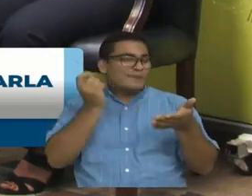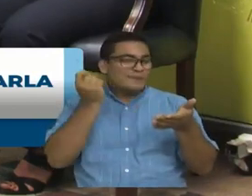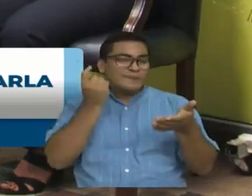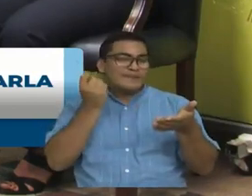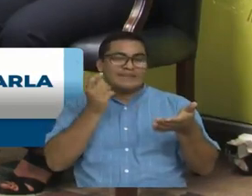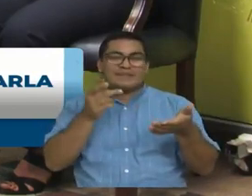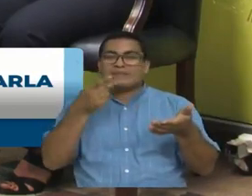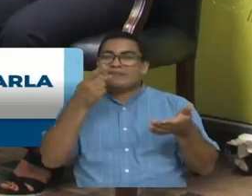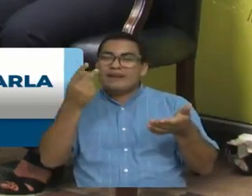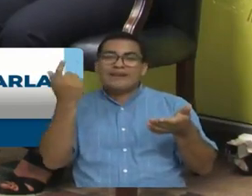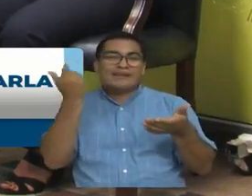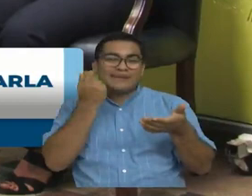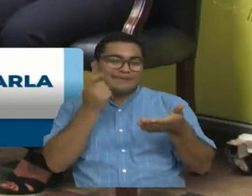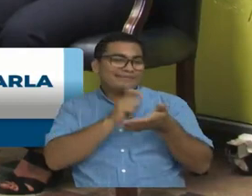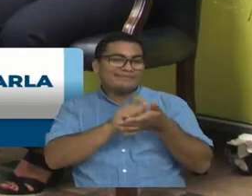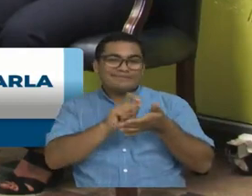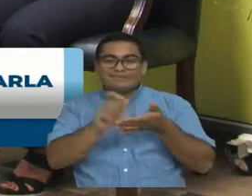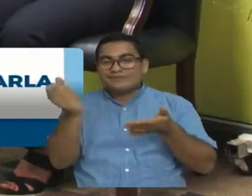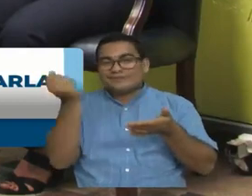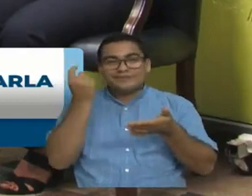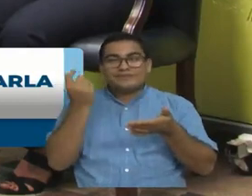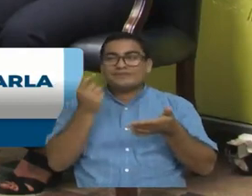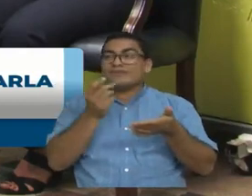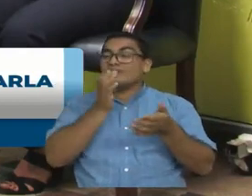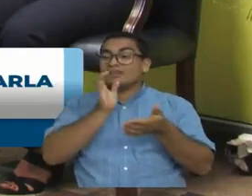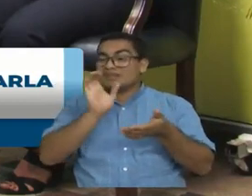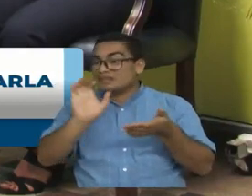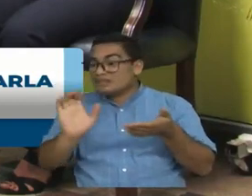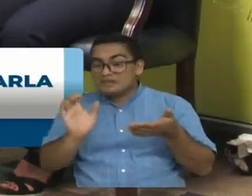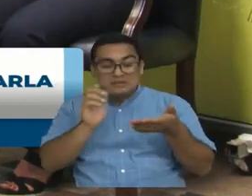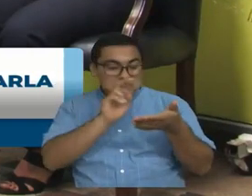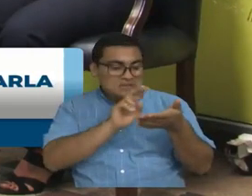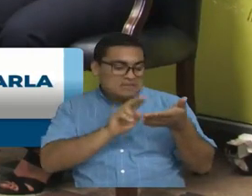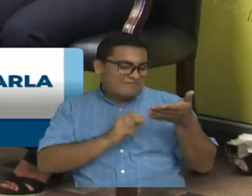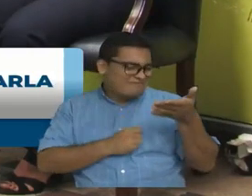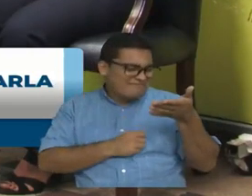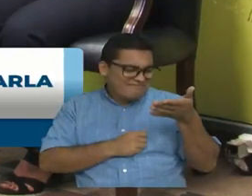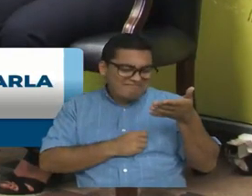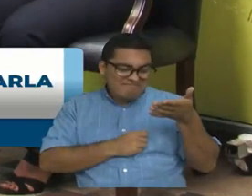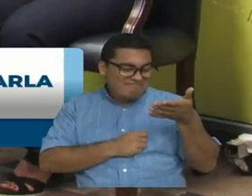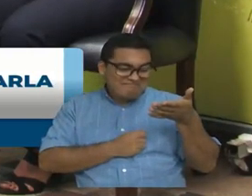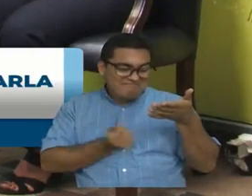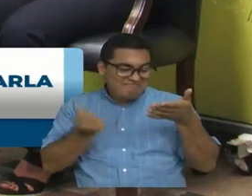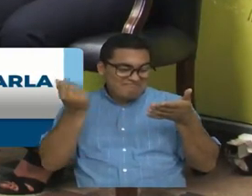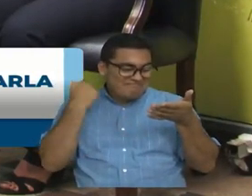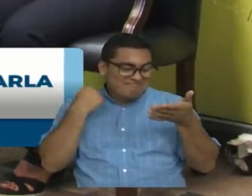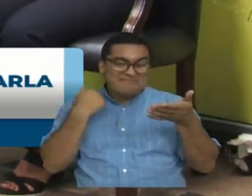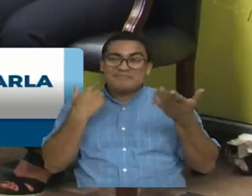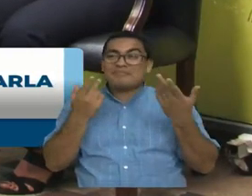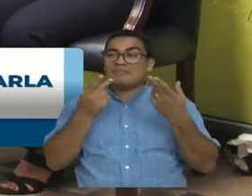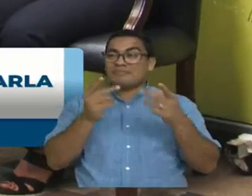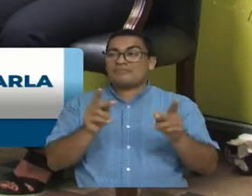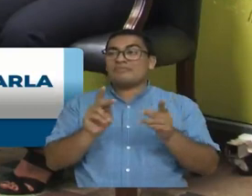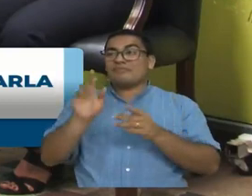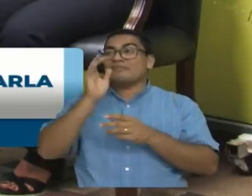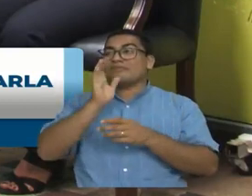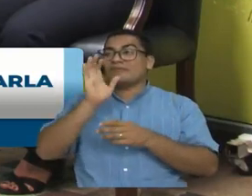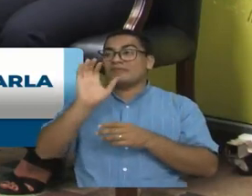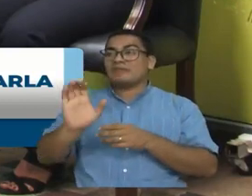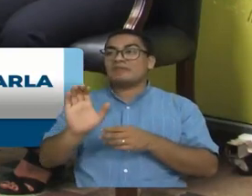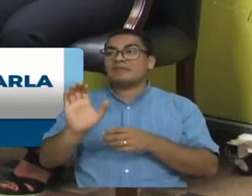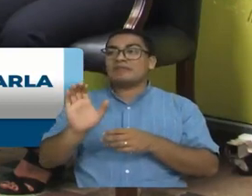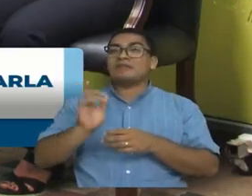que cuando lee. El niño lee y no entiende lo que lee. Pero estos niños tienen un